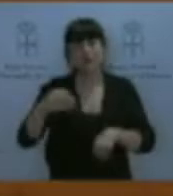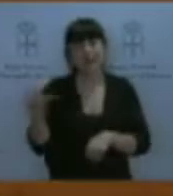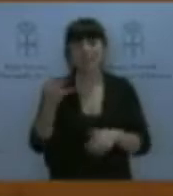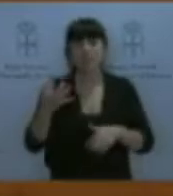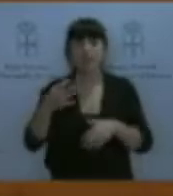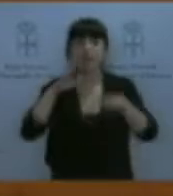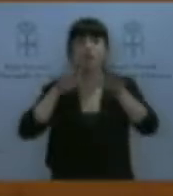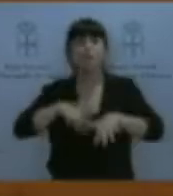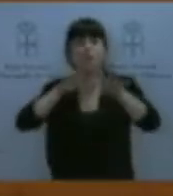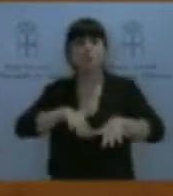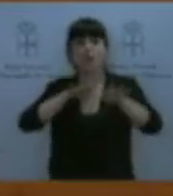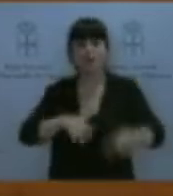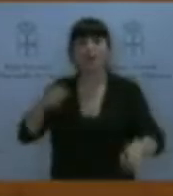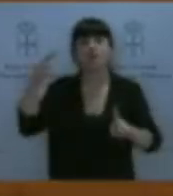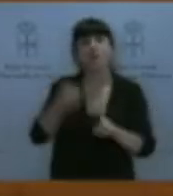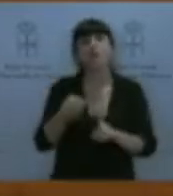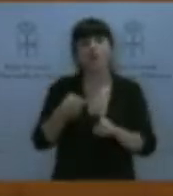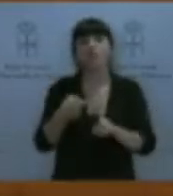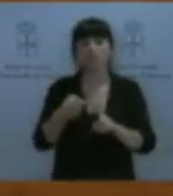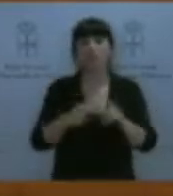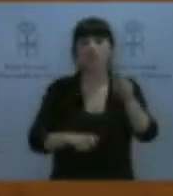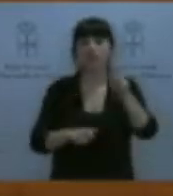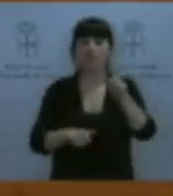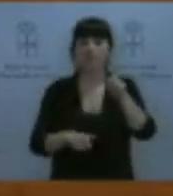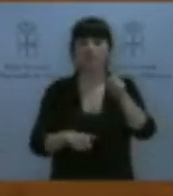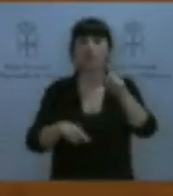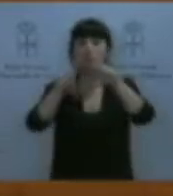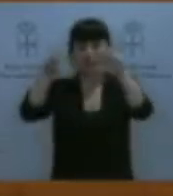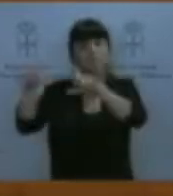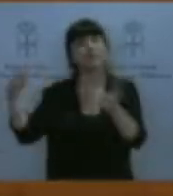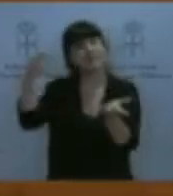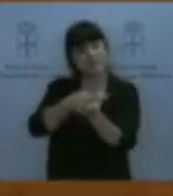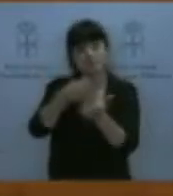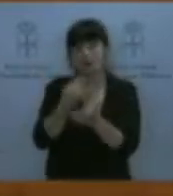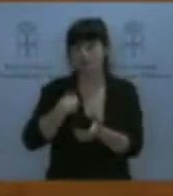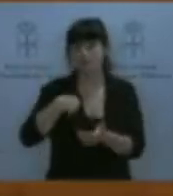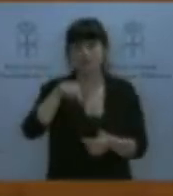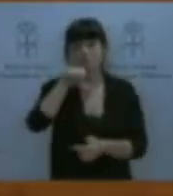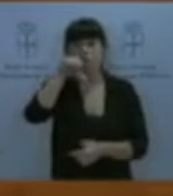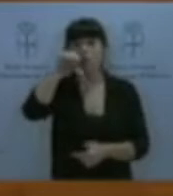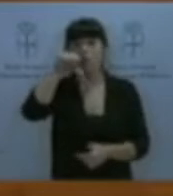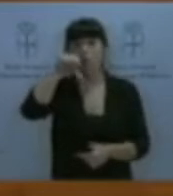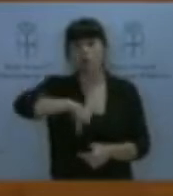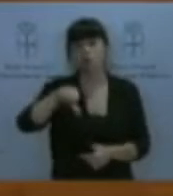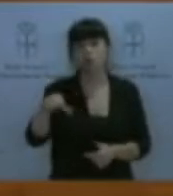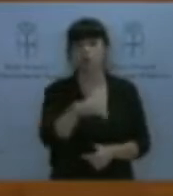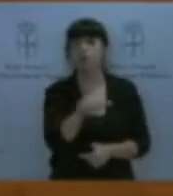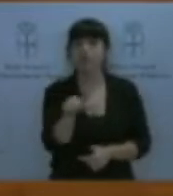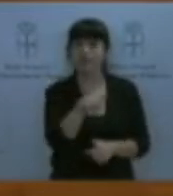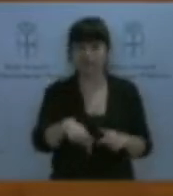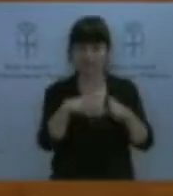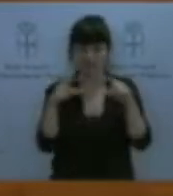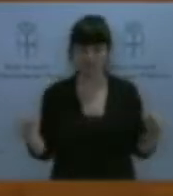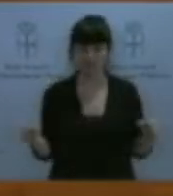paguen, como ha sucedido en el suroccidente asturiano, y veremos a qué más se exponen. Pero si hay alguien que ha conseguido